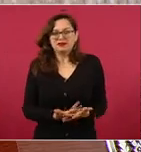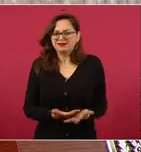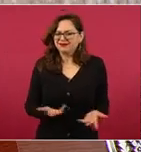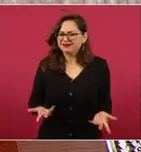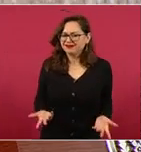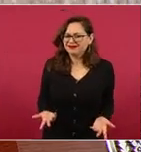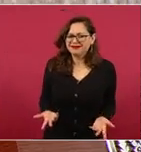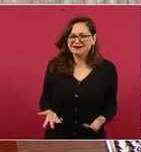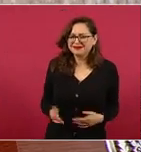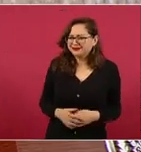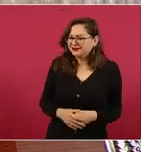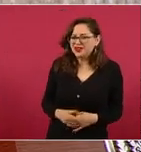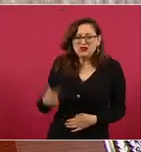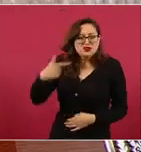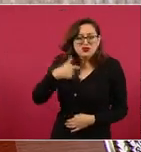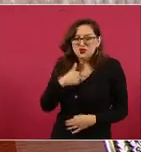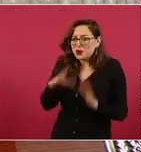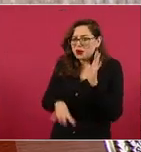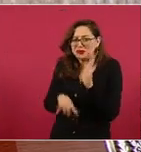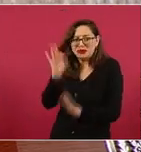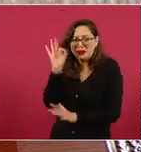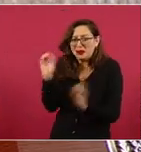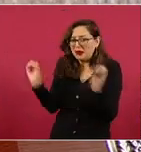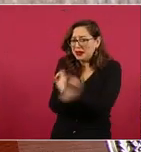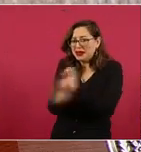No va a haber señal.